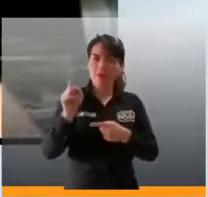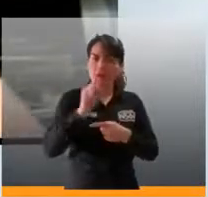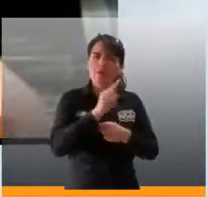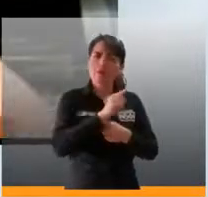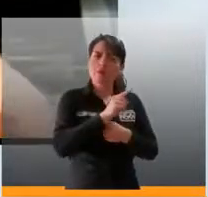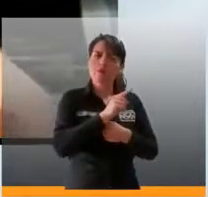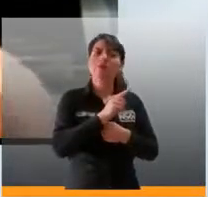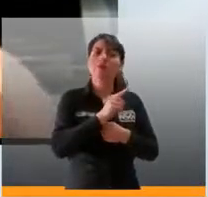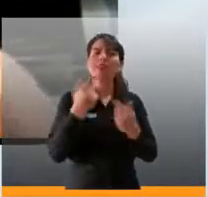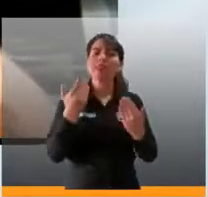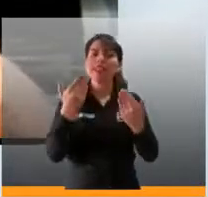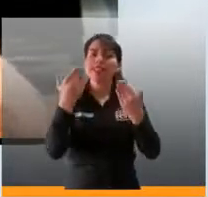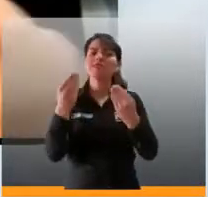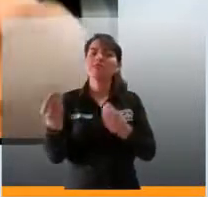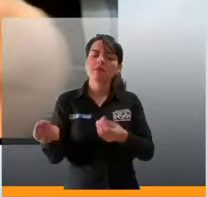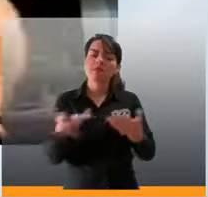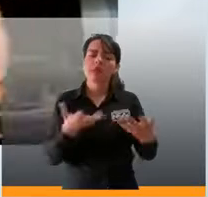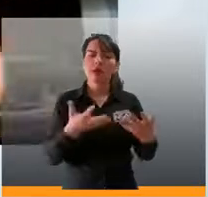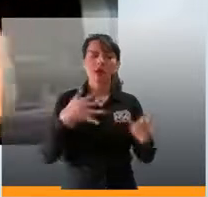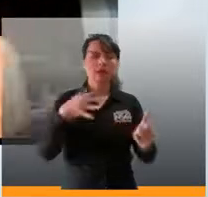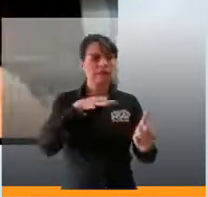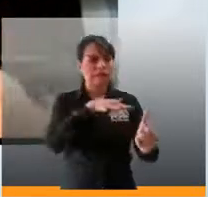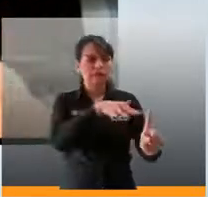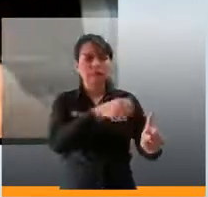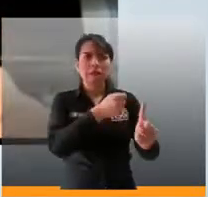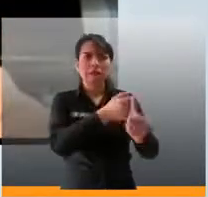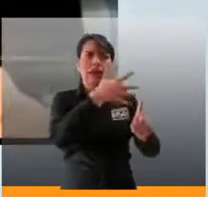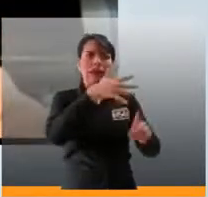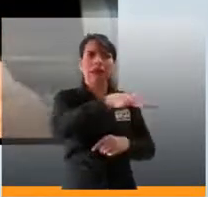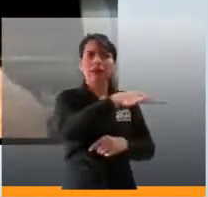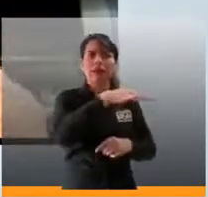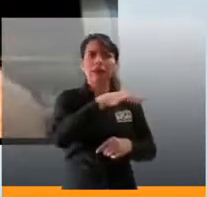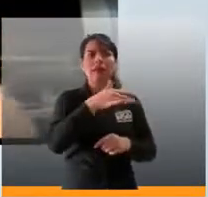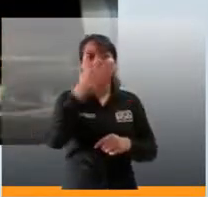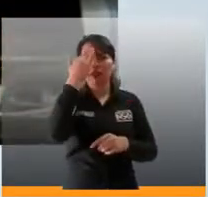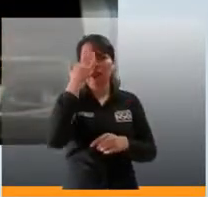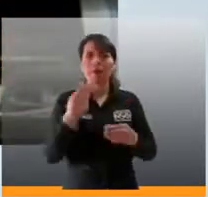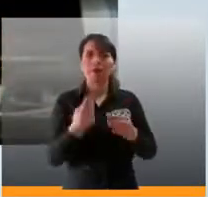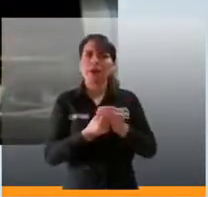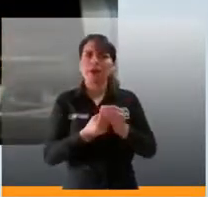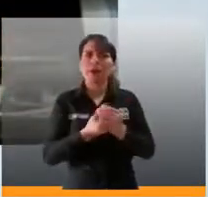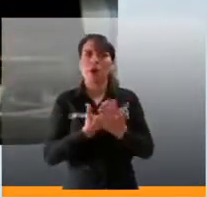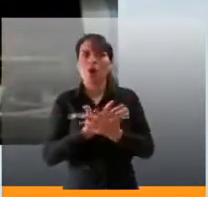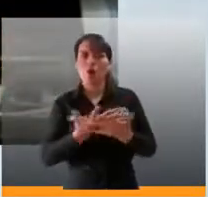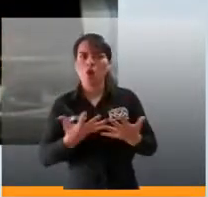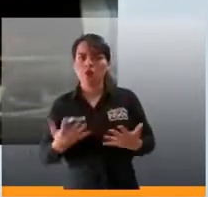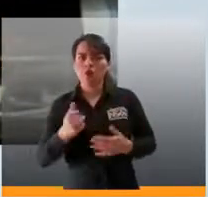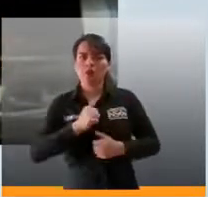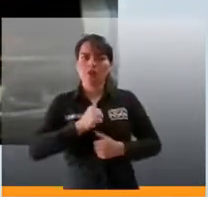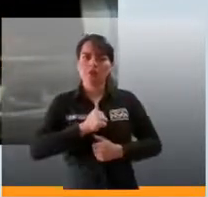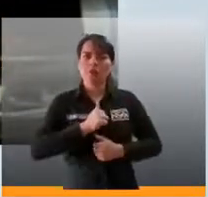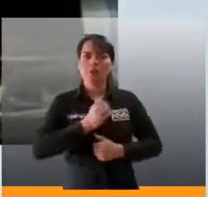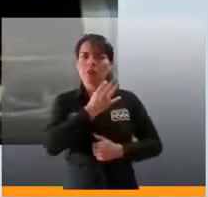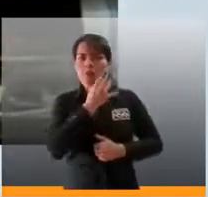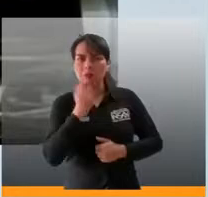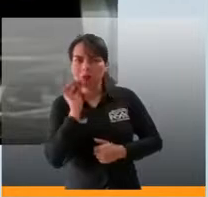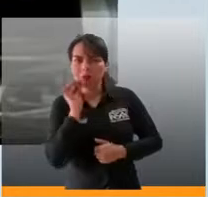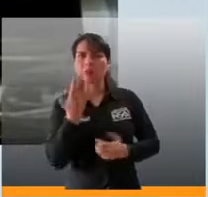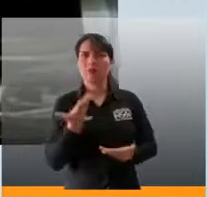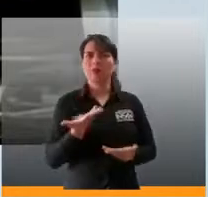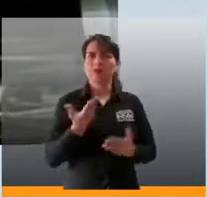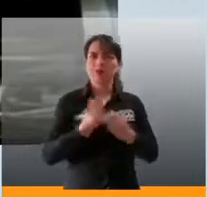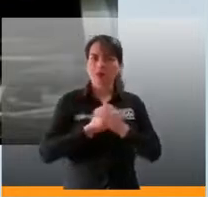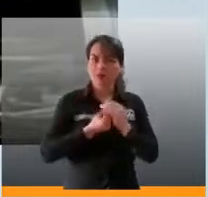tienen una capacidad de incidencia brutal sobre la privacidad de las personas, es el manejo de la confidencialidad, el tema